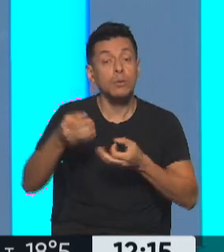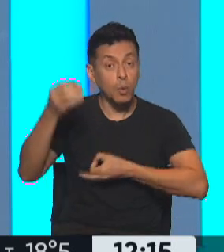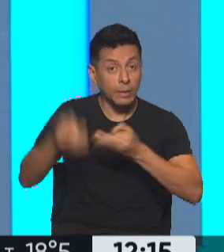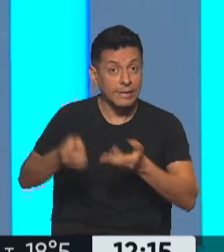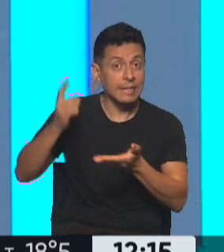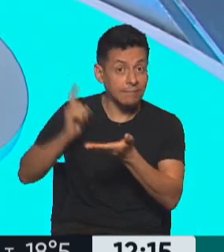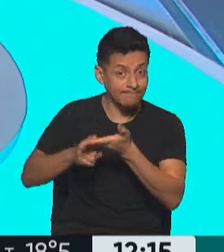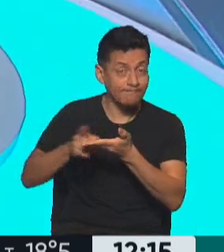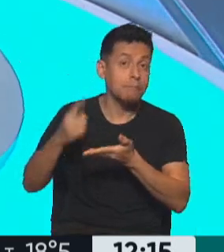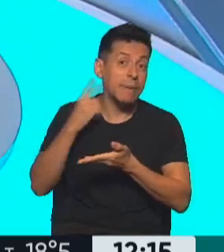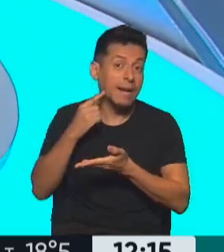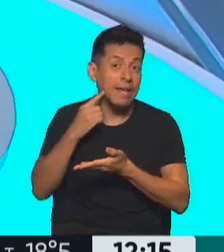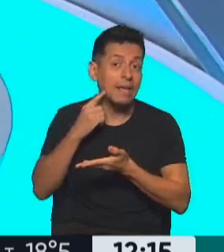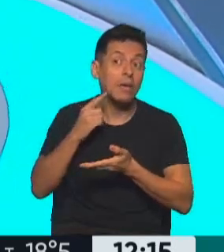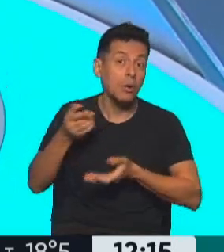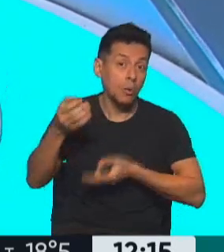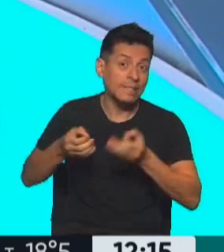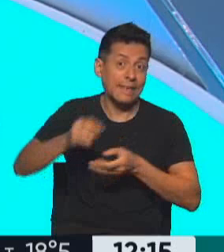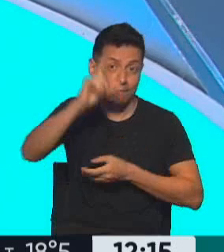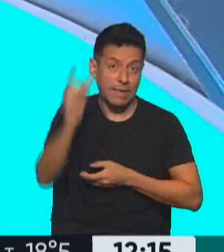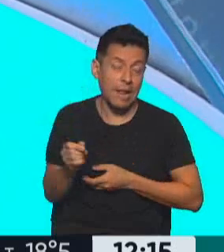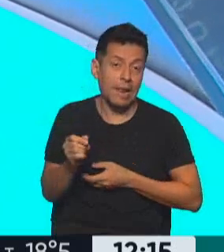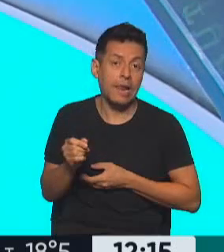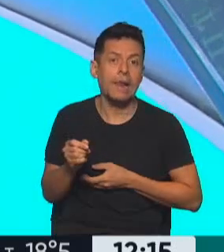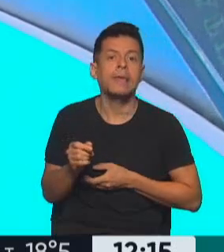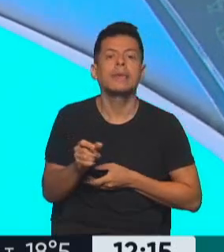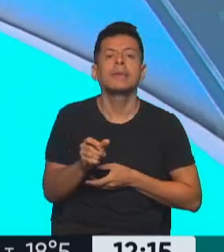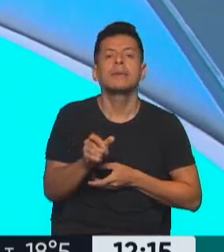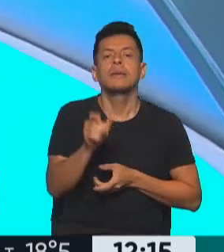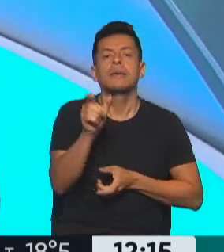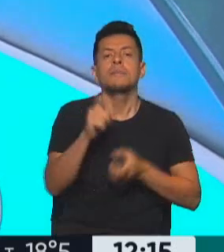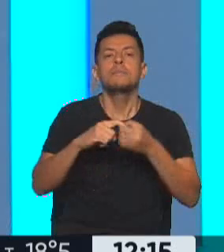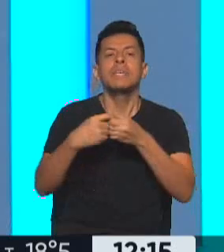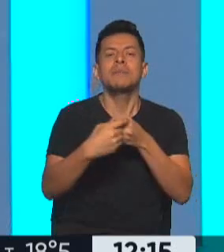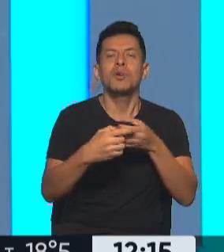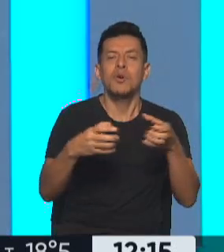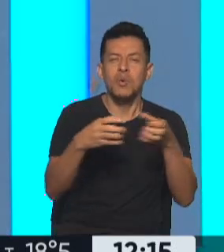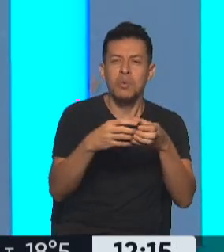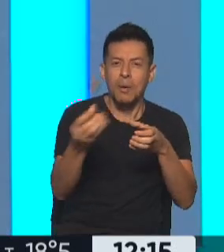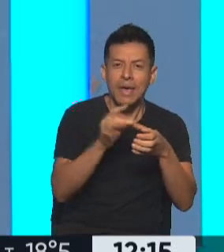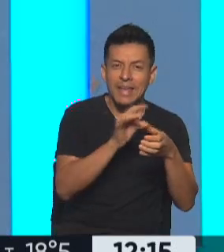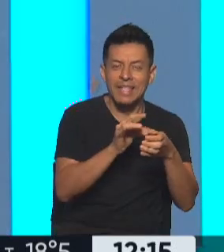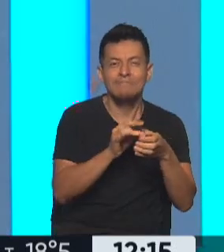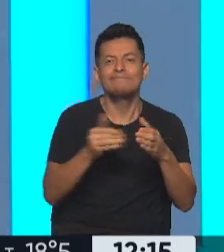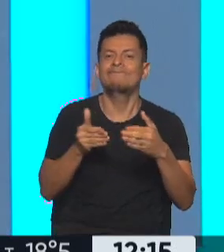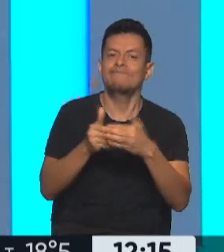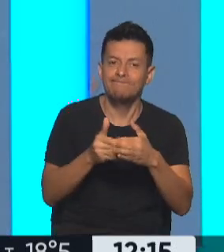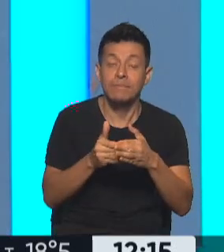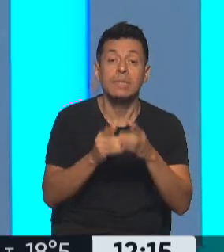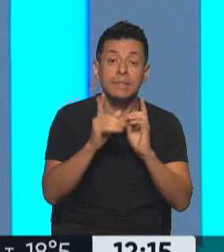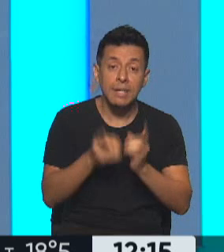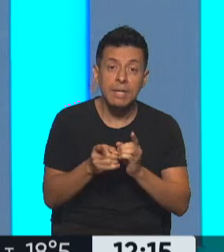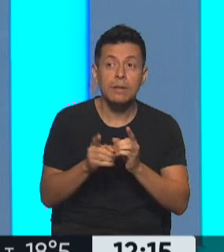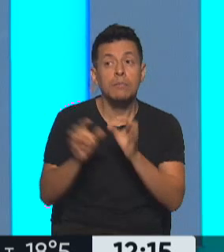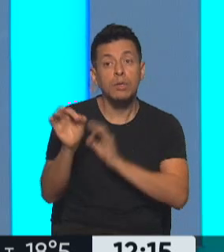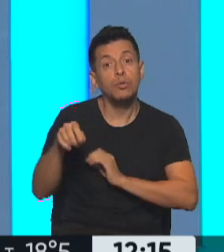de Paraná, de la Justicia Federal, que está trabando la designación de los representantes del Congreso Nacional, y por otro lado, como sabemos, hay un